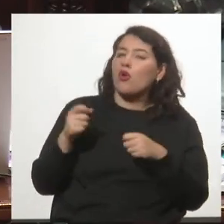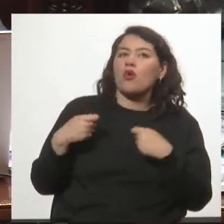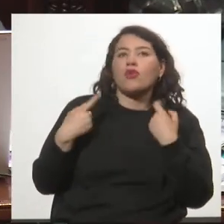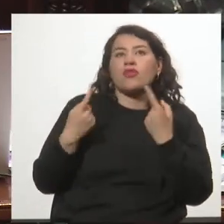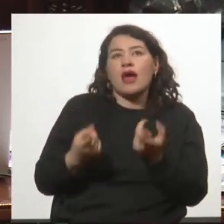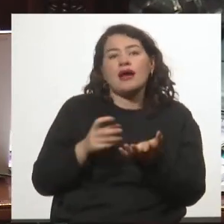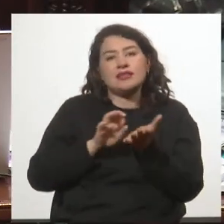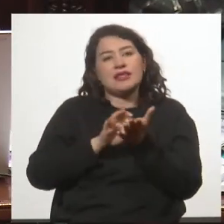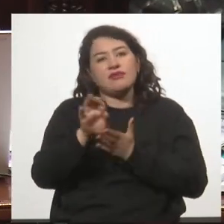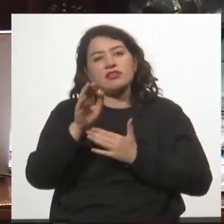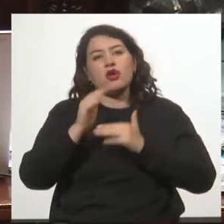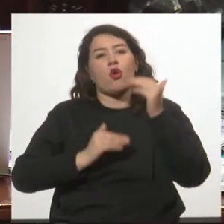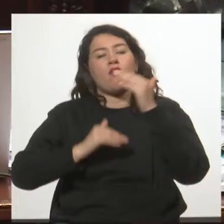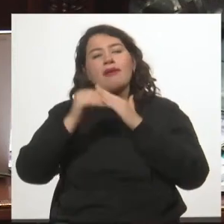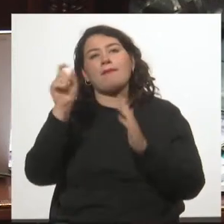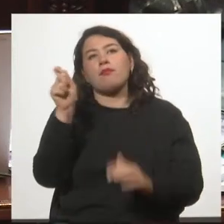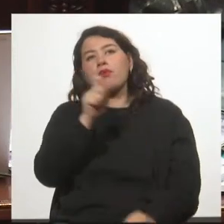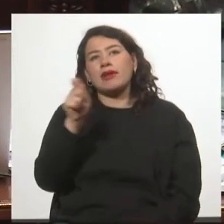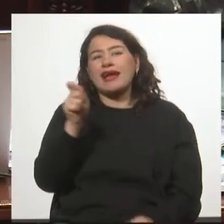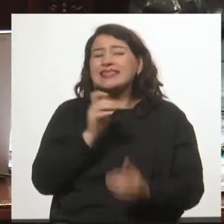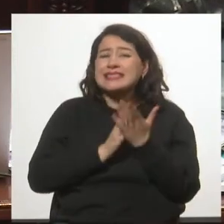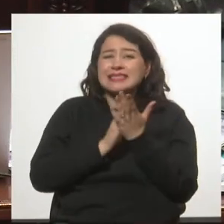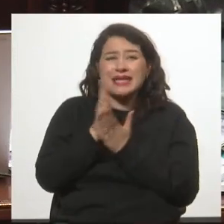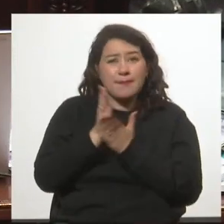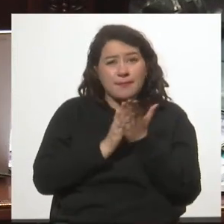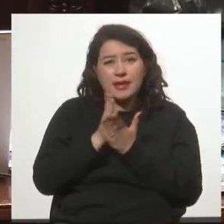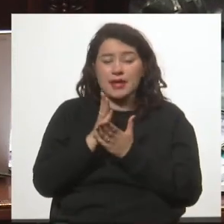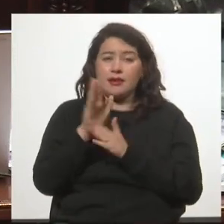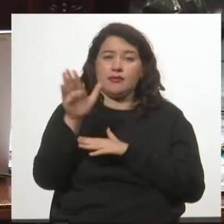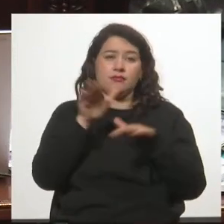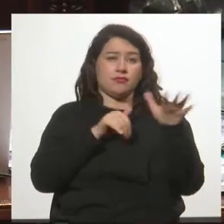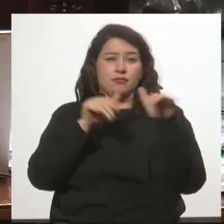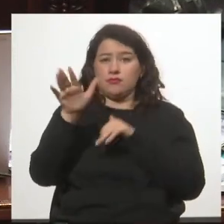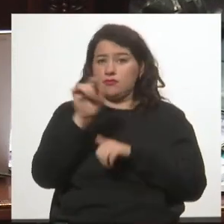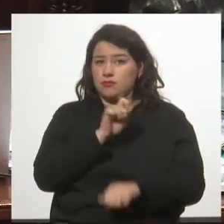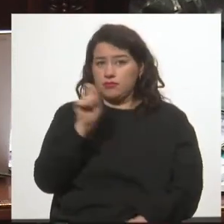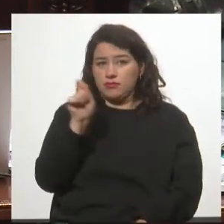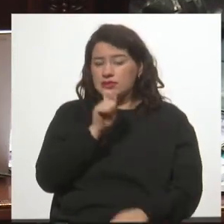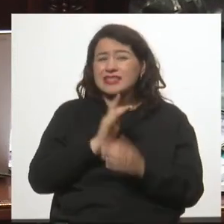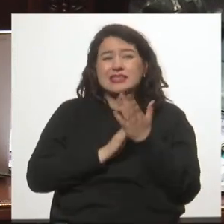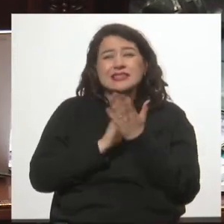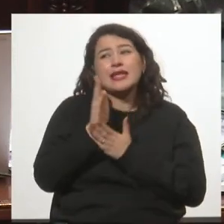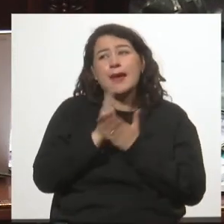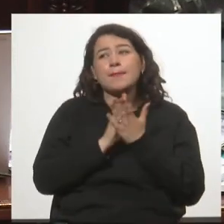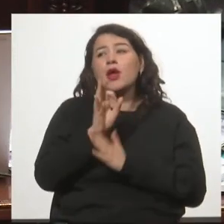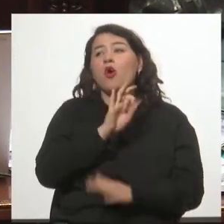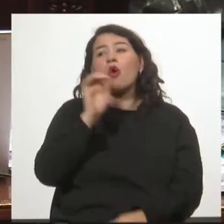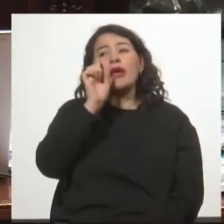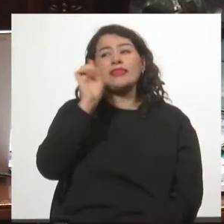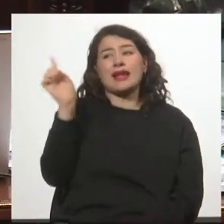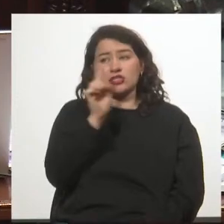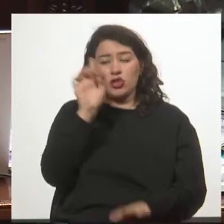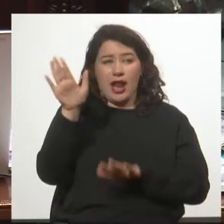de servicios y obras públicas lo hace siempre por licitación pública o por licitación pública internacional